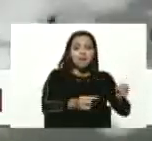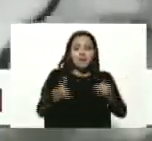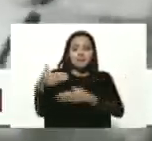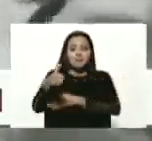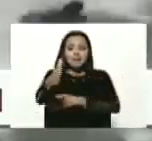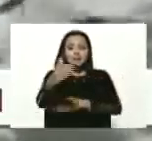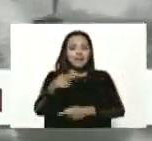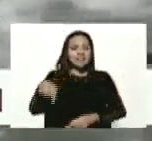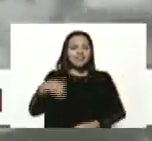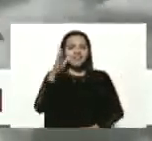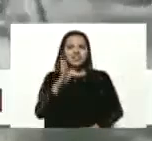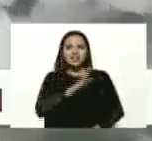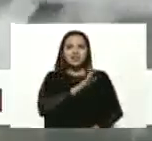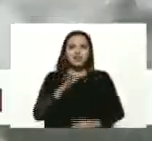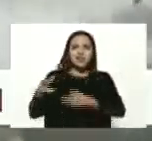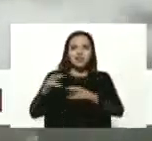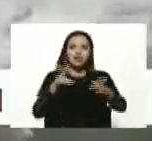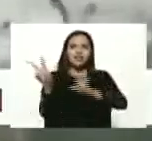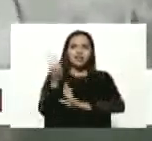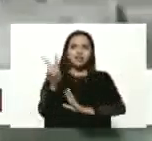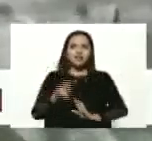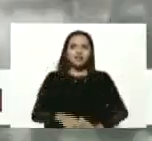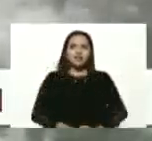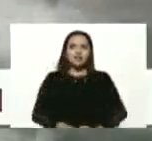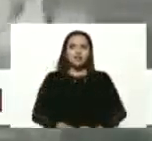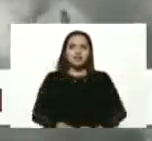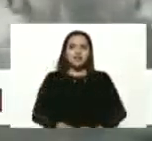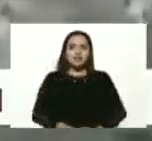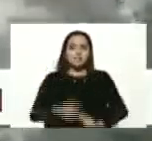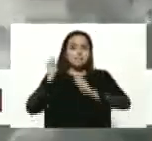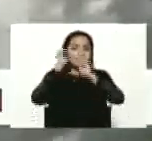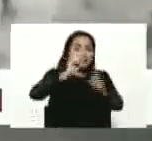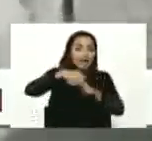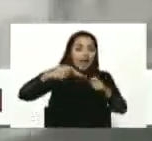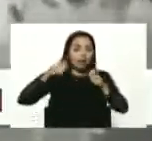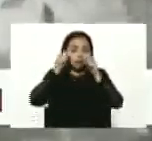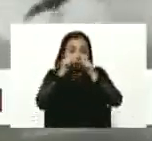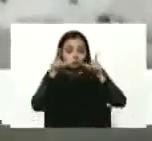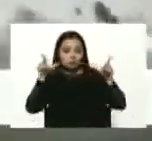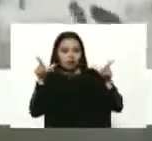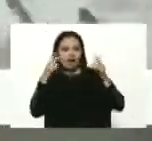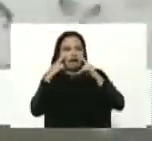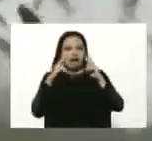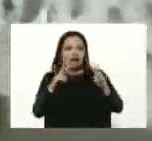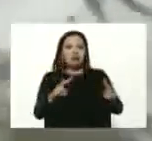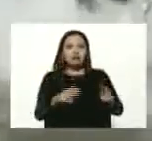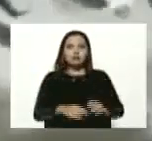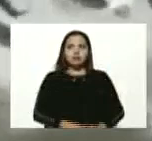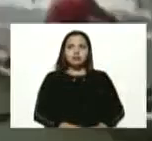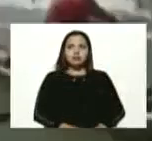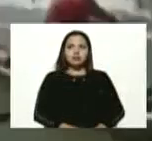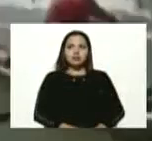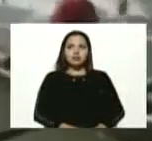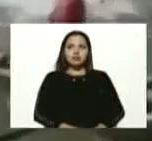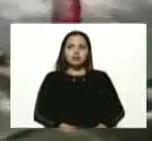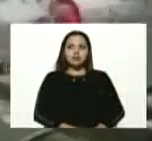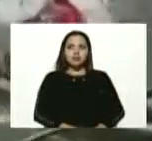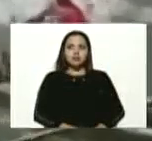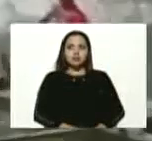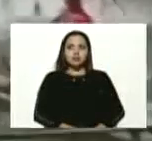ríos de Venezuela. Y los pescadores, impresionados, bueno, hasta el último pescador tiene un